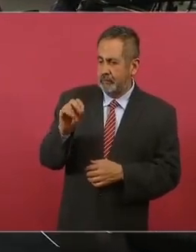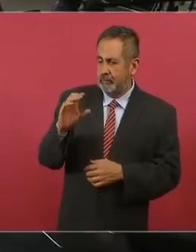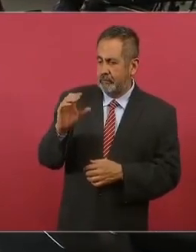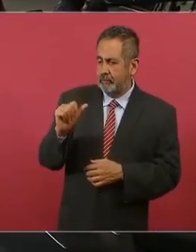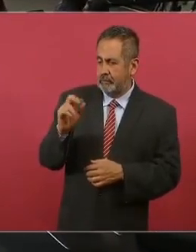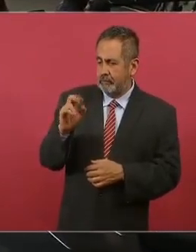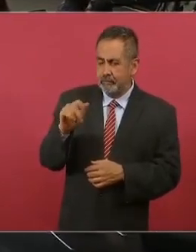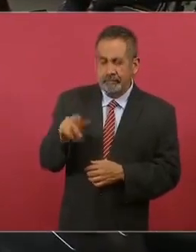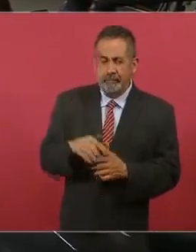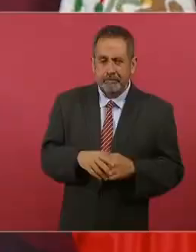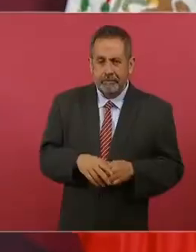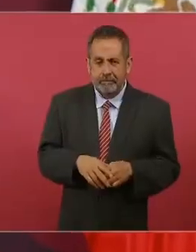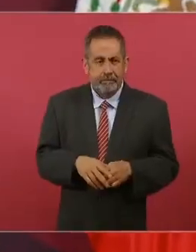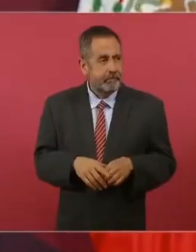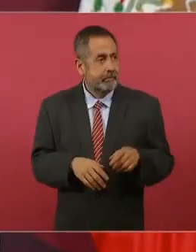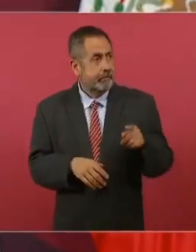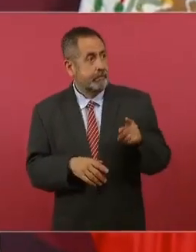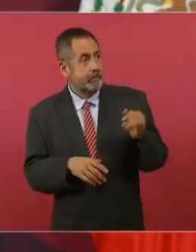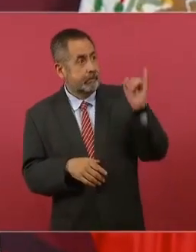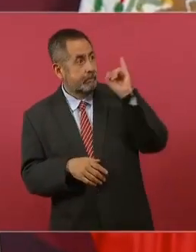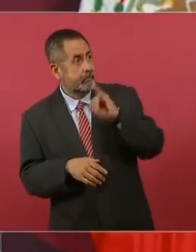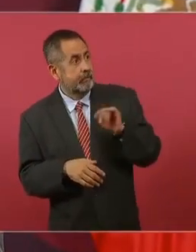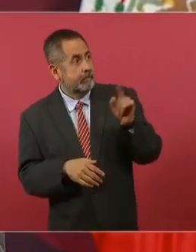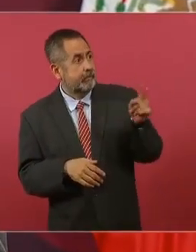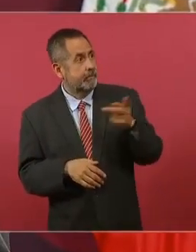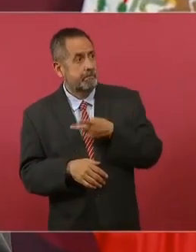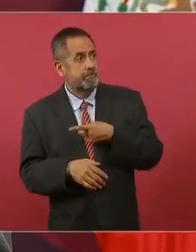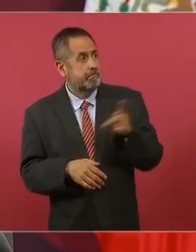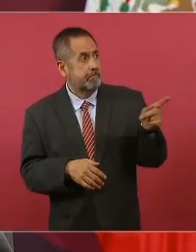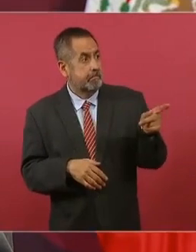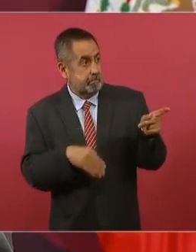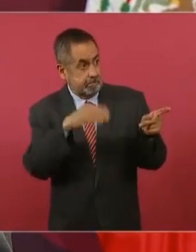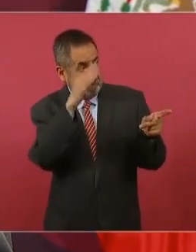pobrecito mi patrón, piensa que el pobre soy yo